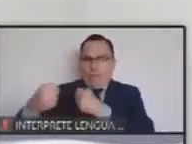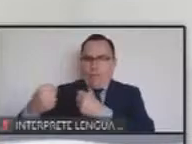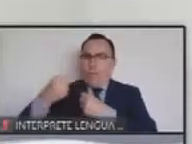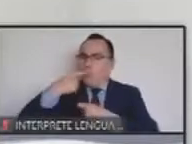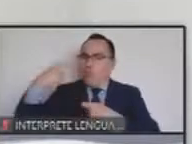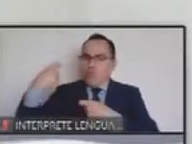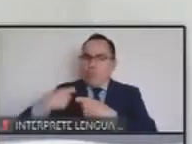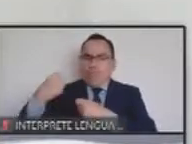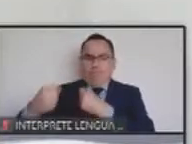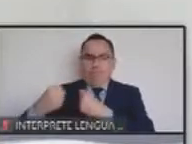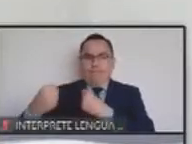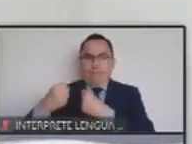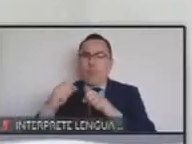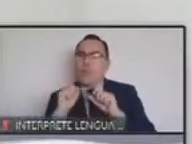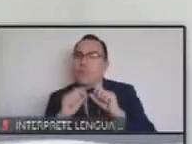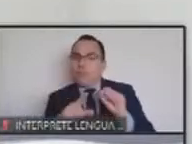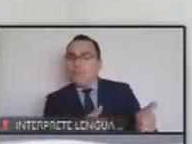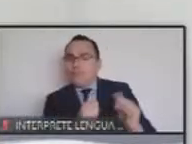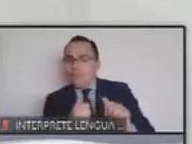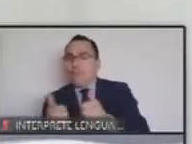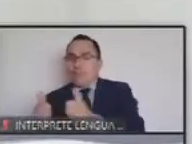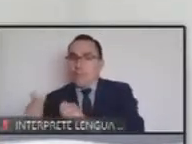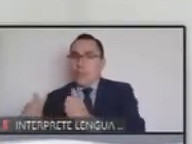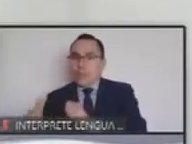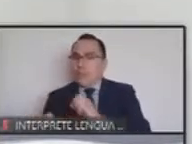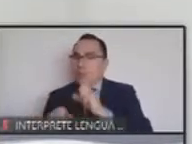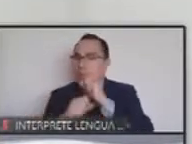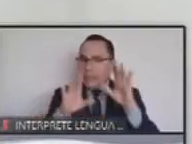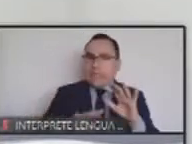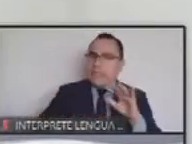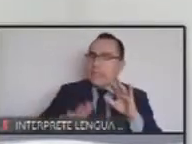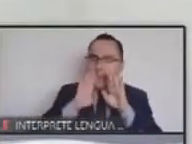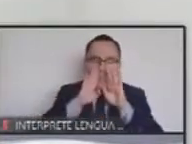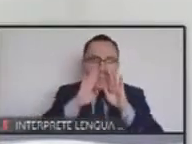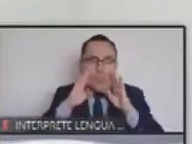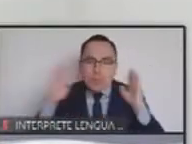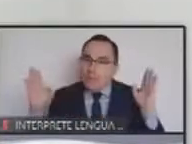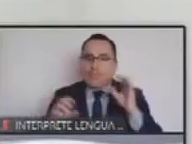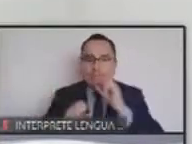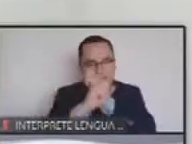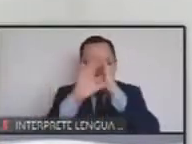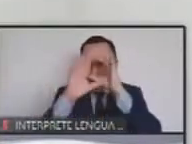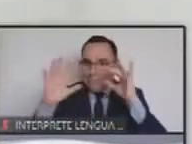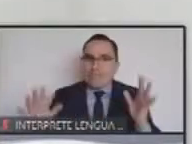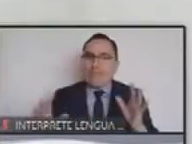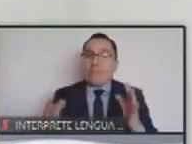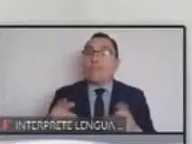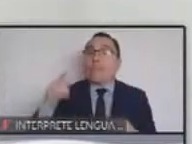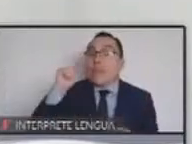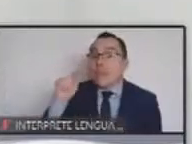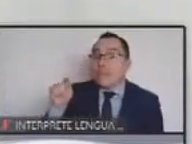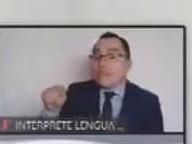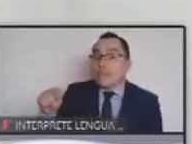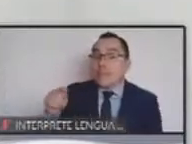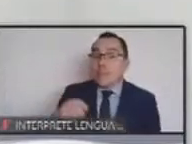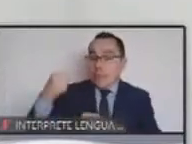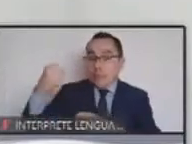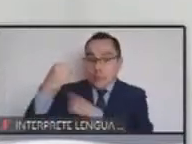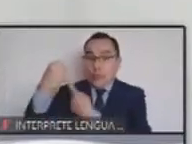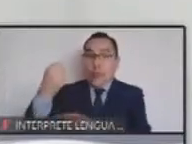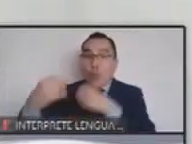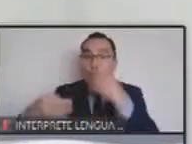de enfrentar estos desafíos con probidad y transparencia. La discusión de las fortalezas que el poder judicial ha